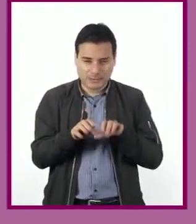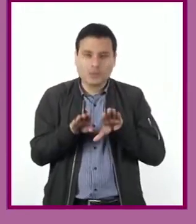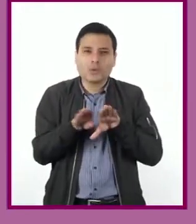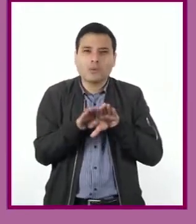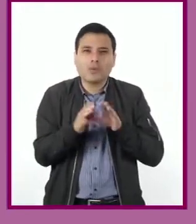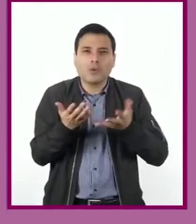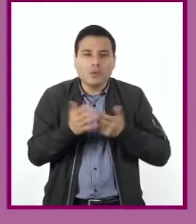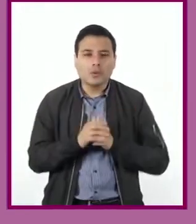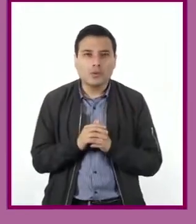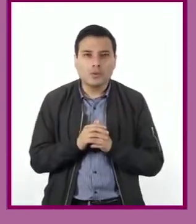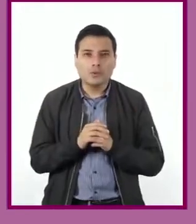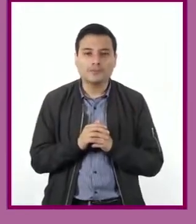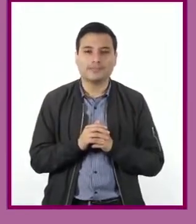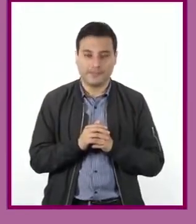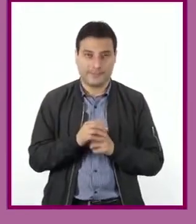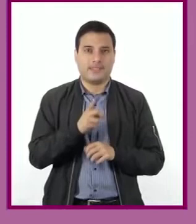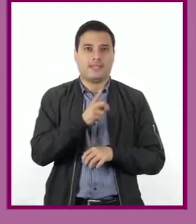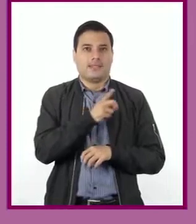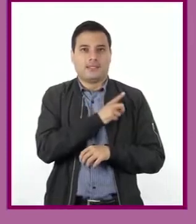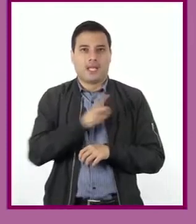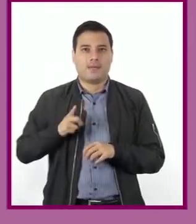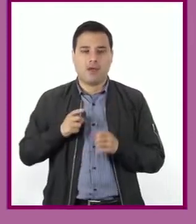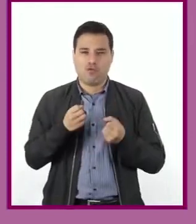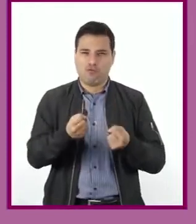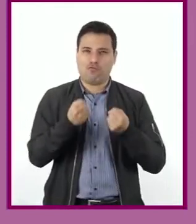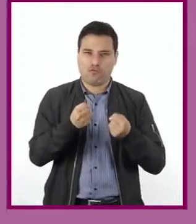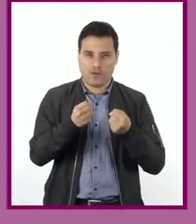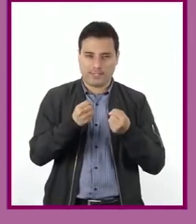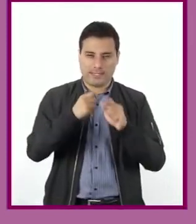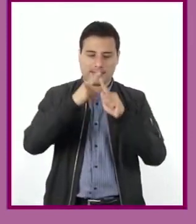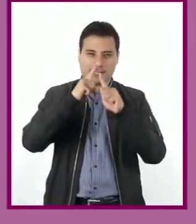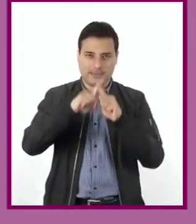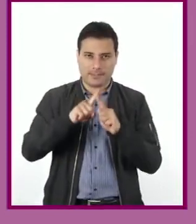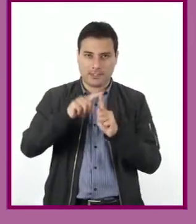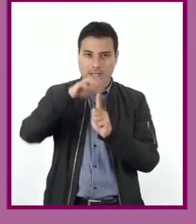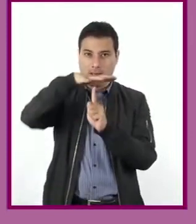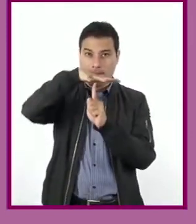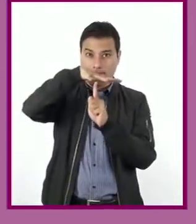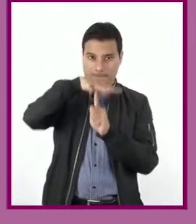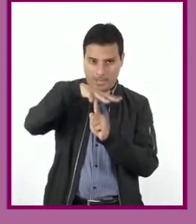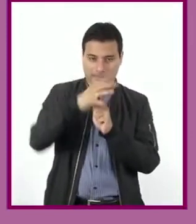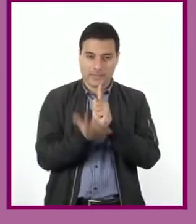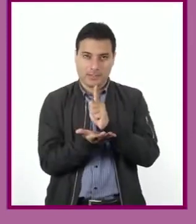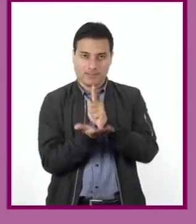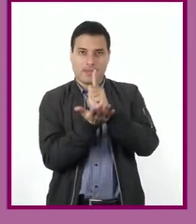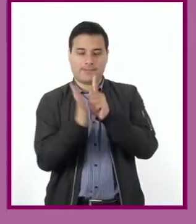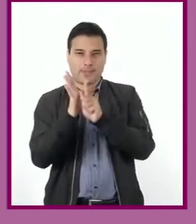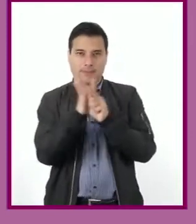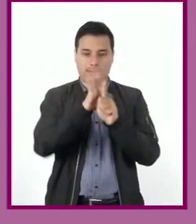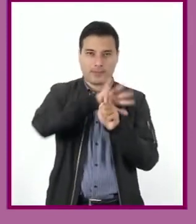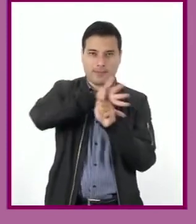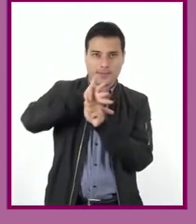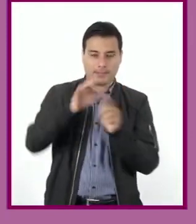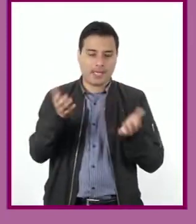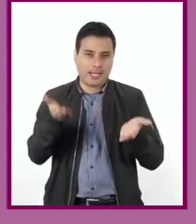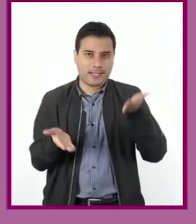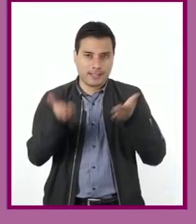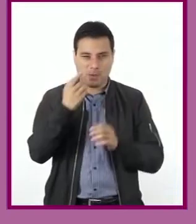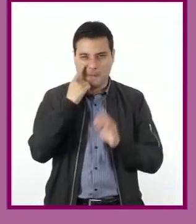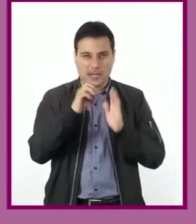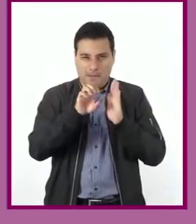sobre él se contrarresten entre sí, produciendo un equilibrio. Por ejemplo, un